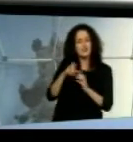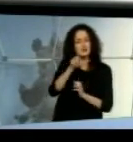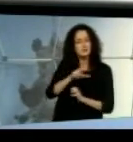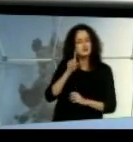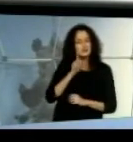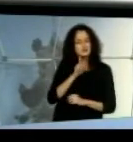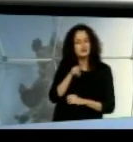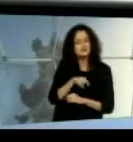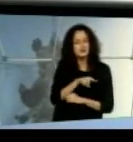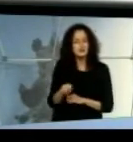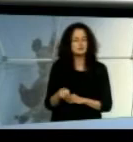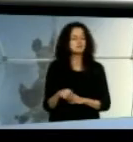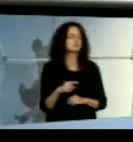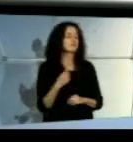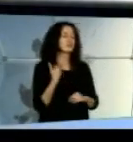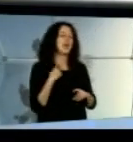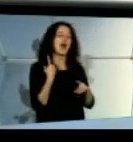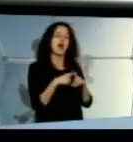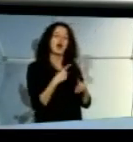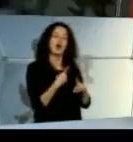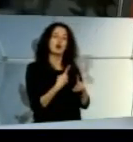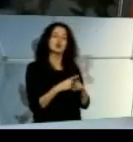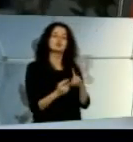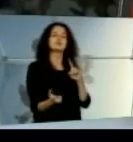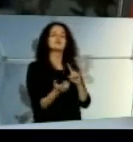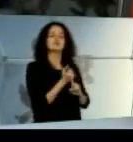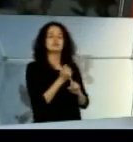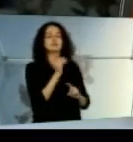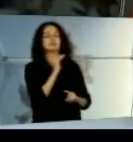Hemos conseguido grandes logros. Hay una otra,